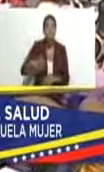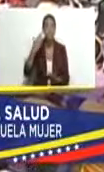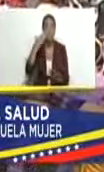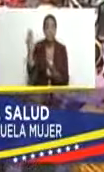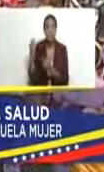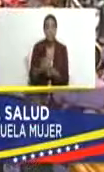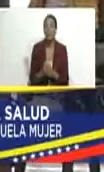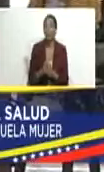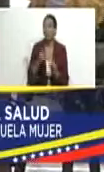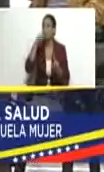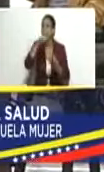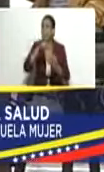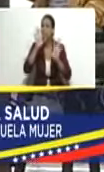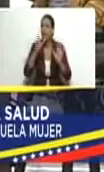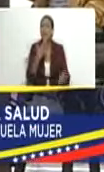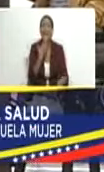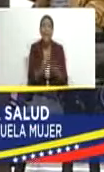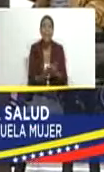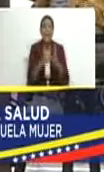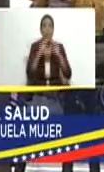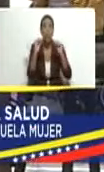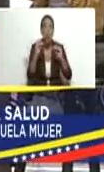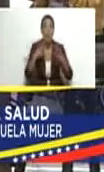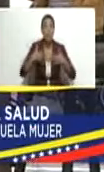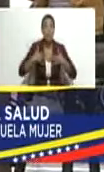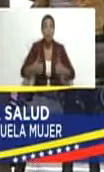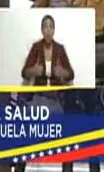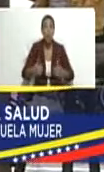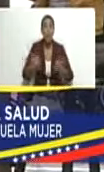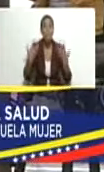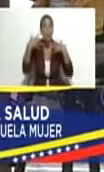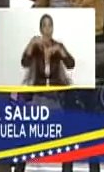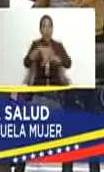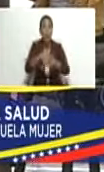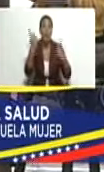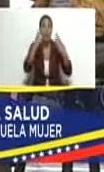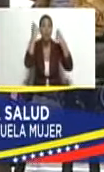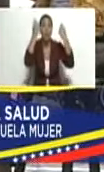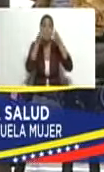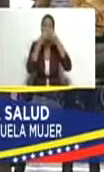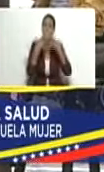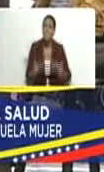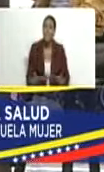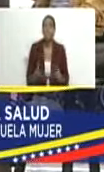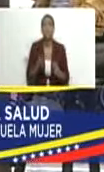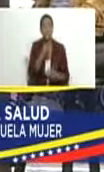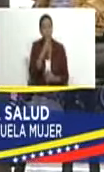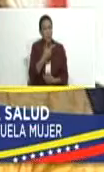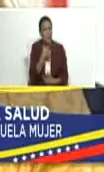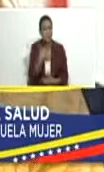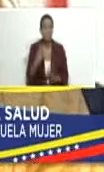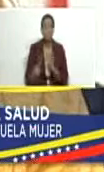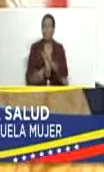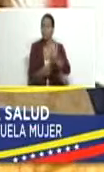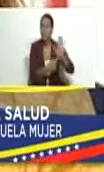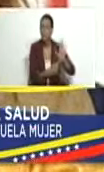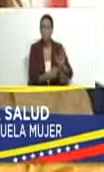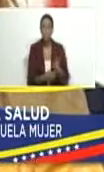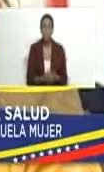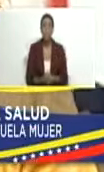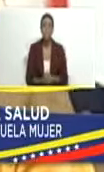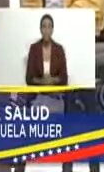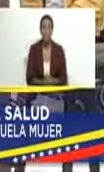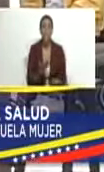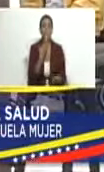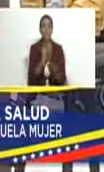quien a través de ella también agradecemos a todo el sector salud por involucrarse en esta jornada tan humana y tan bonita que representa este vértice.